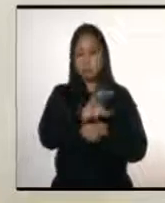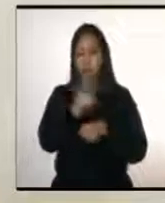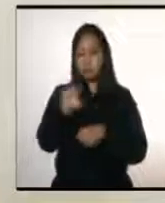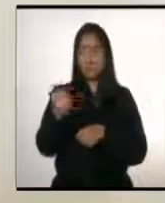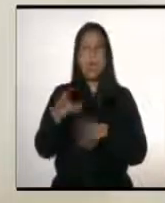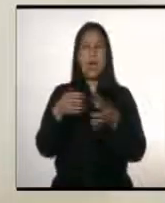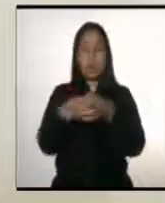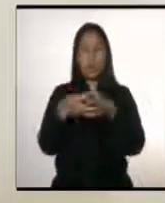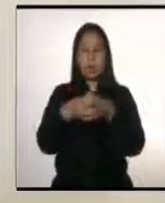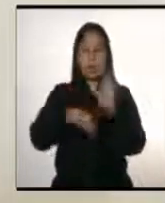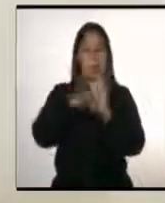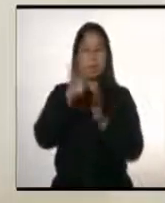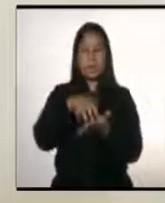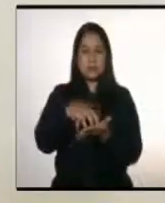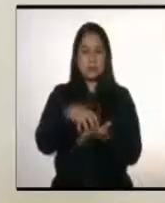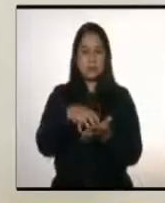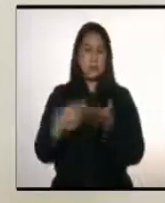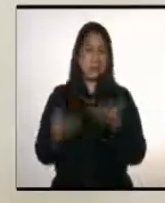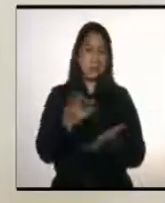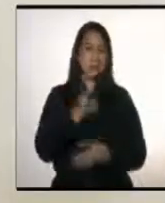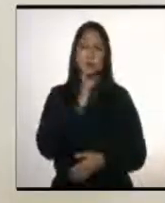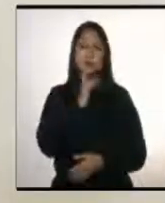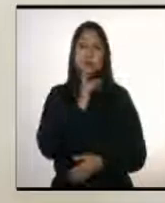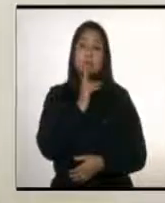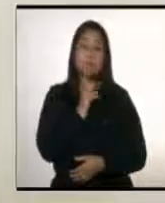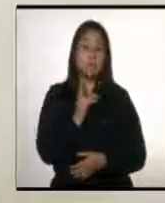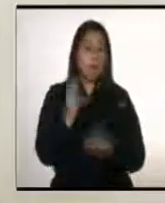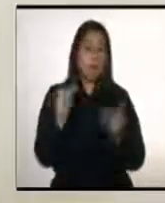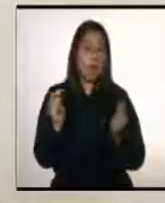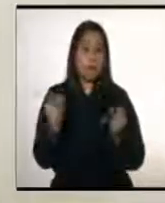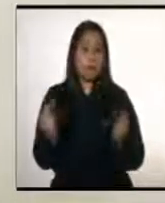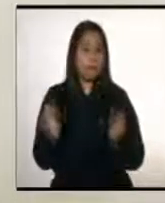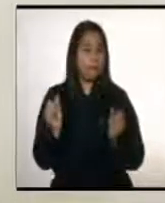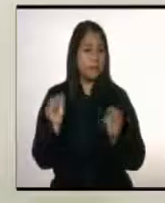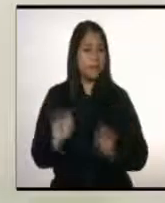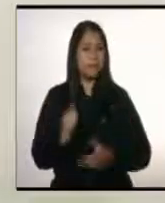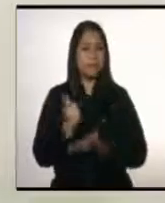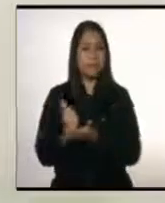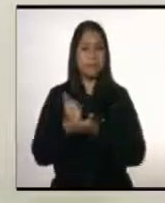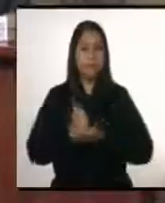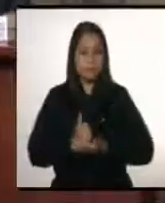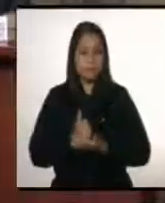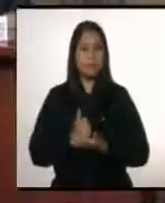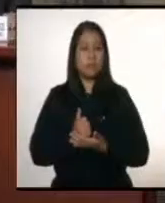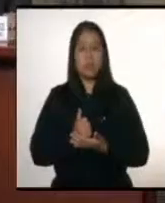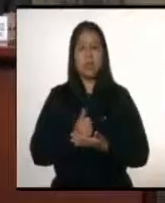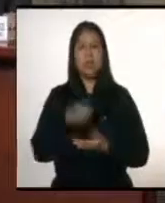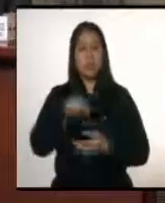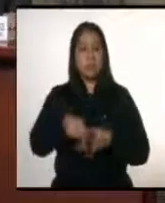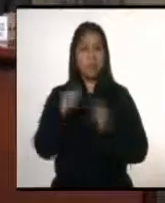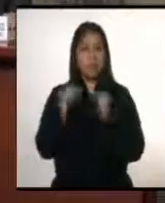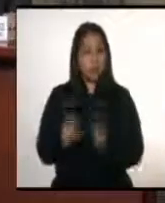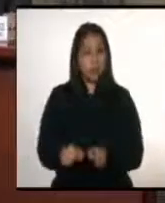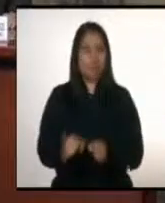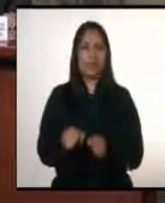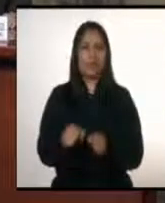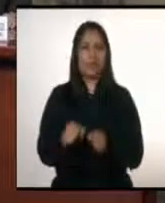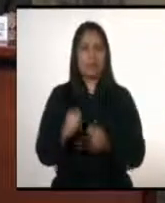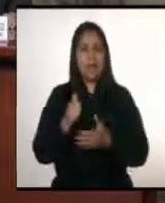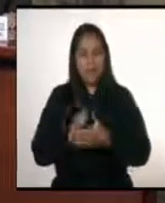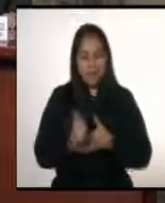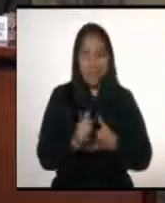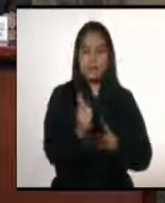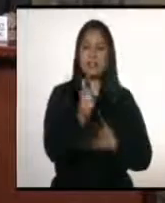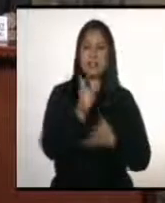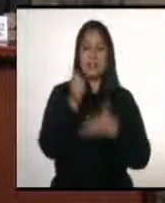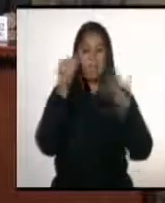población en una respuesta rápida que nos permita, sobre todo, poder avanzar en atender a